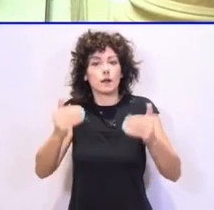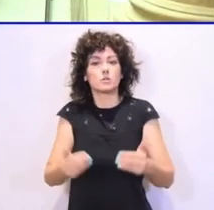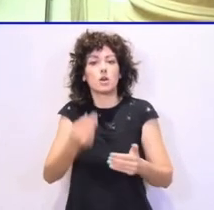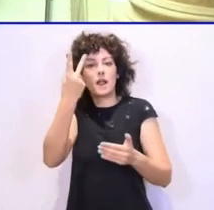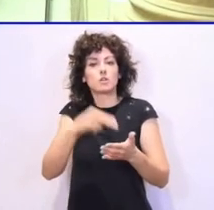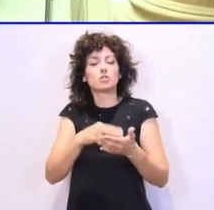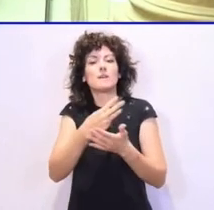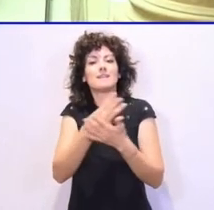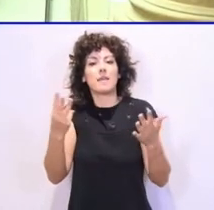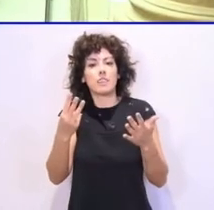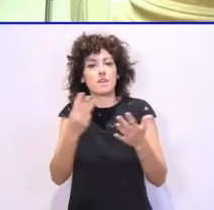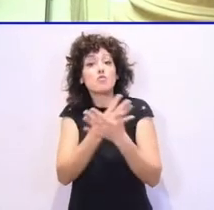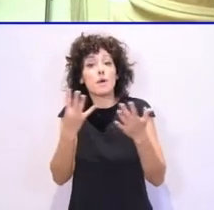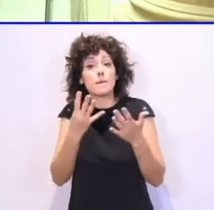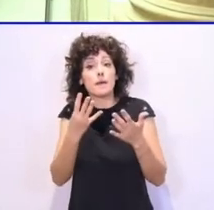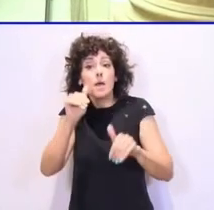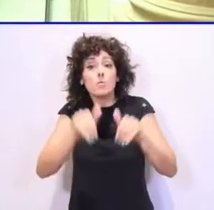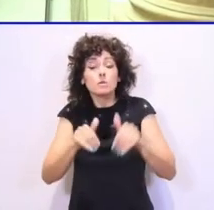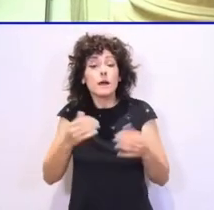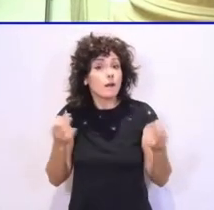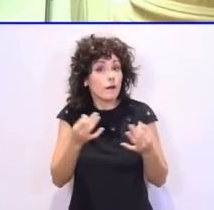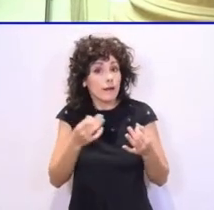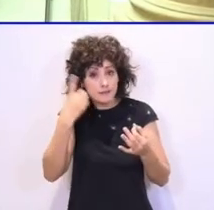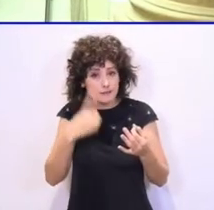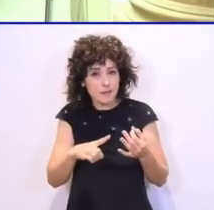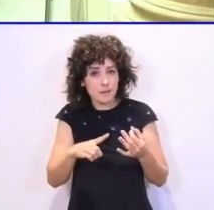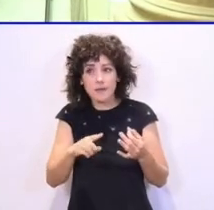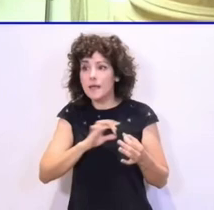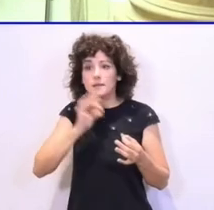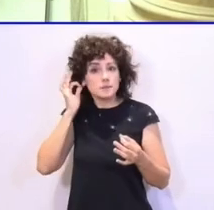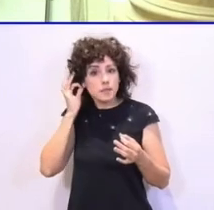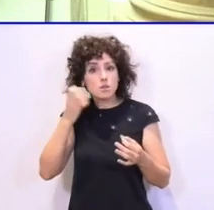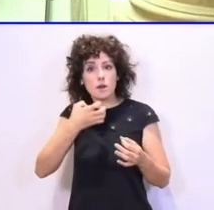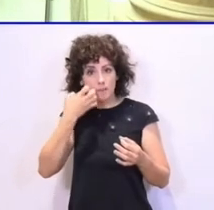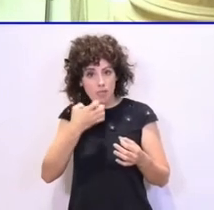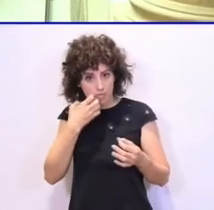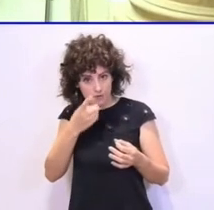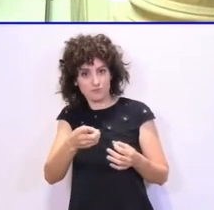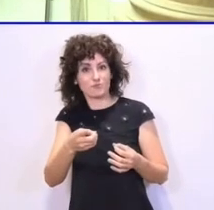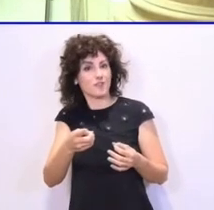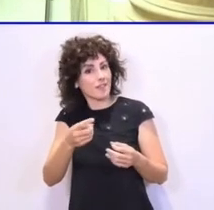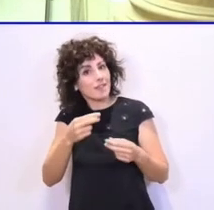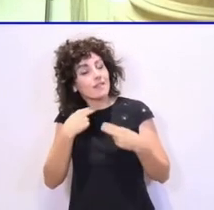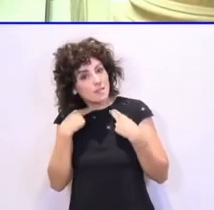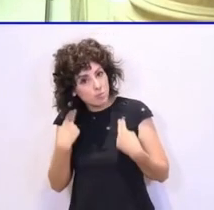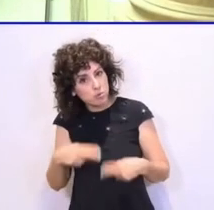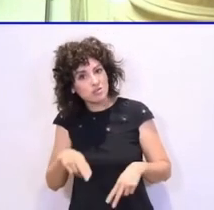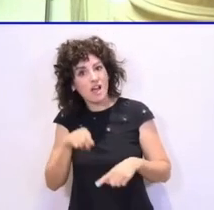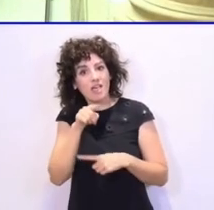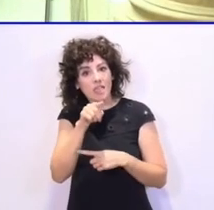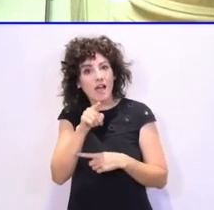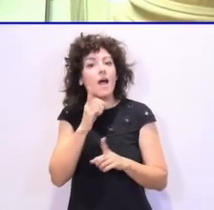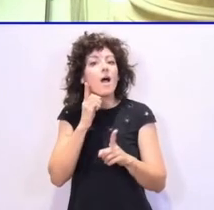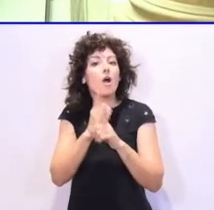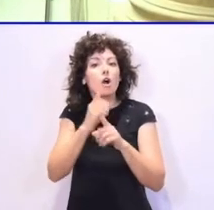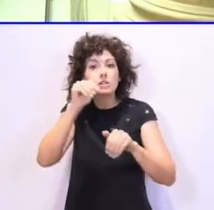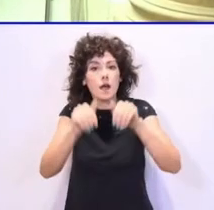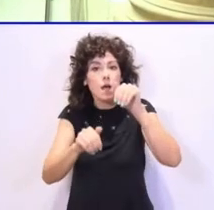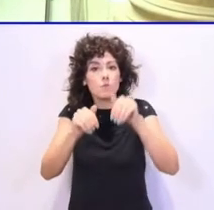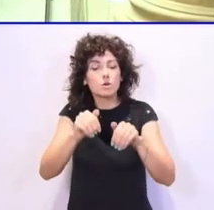2019 sabe lo que votaron señora Señora manzanos usted era diputada votaron en contra de la